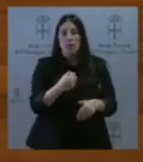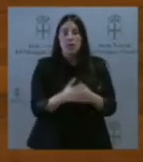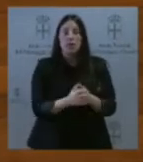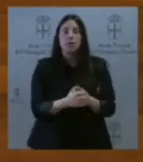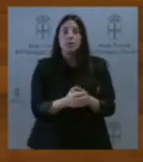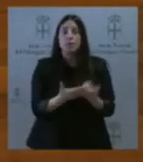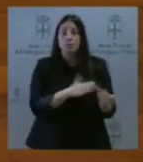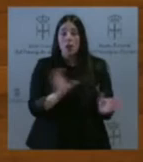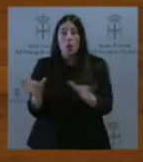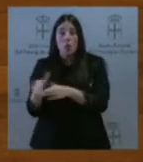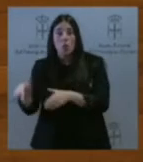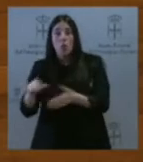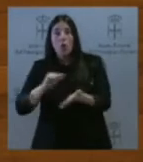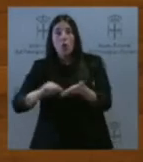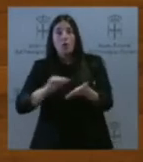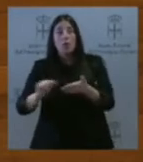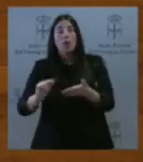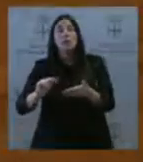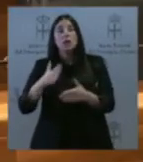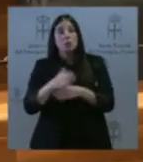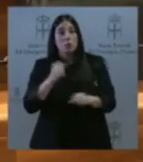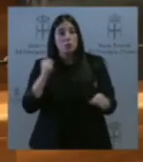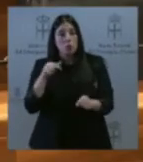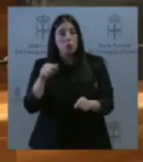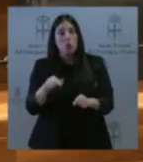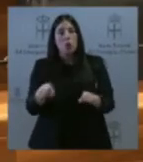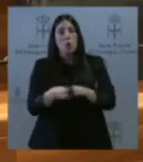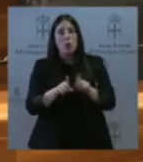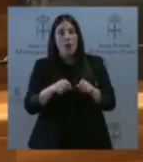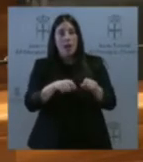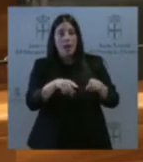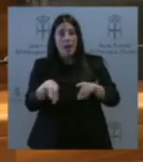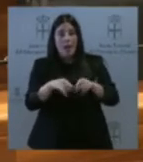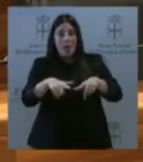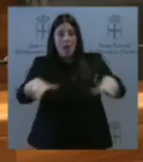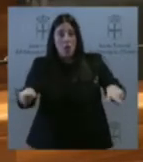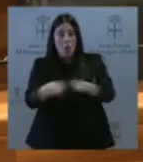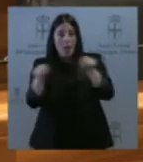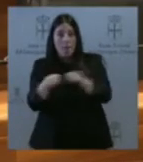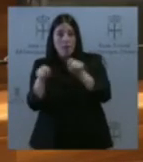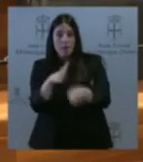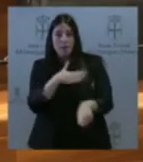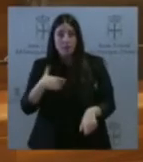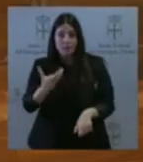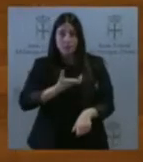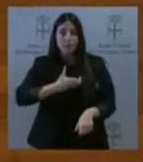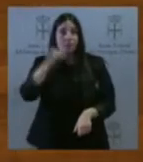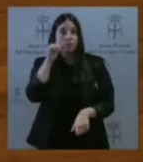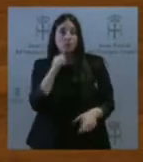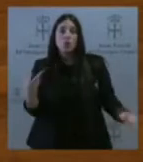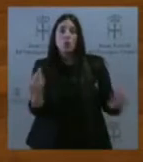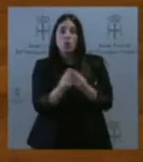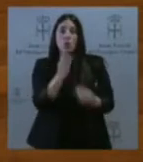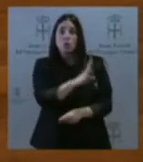protocolo por el que se consagra el despiece de los terrenos de la fábrica. El Ayuntamiento de Oviedo, en manos del Partido Popular, el Gobierno asturiano de la